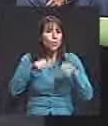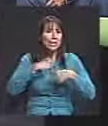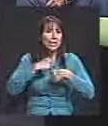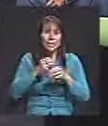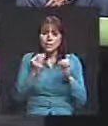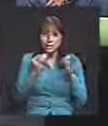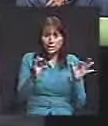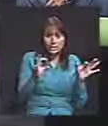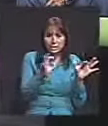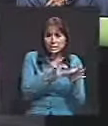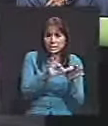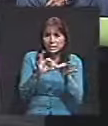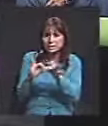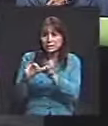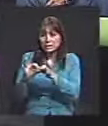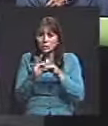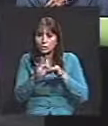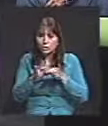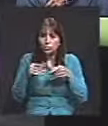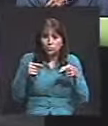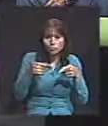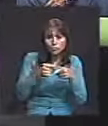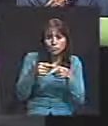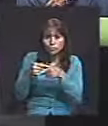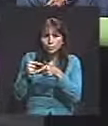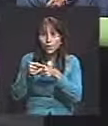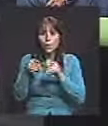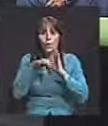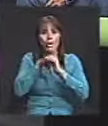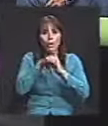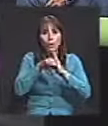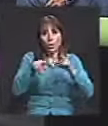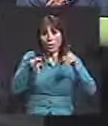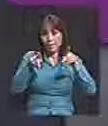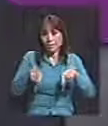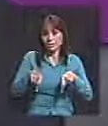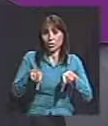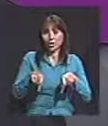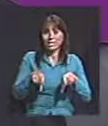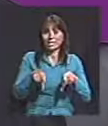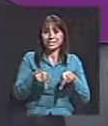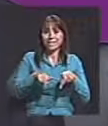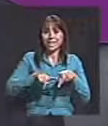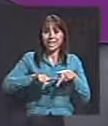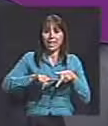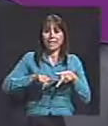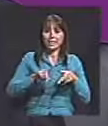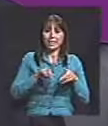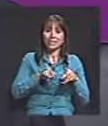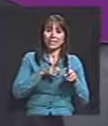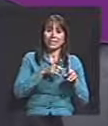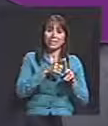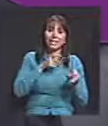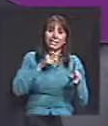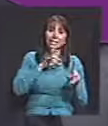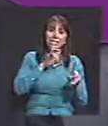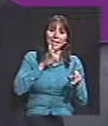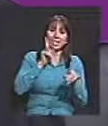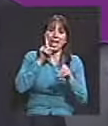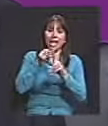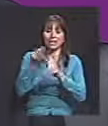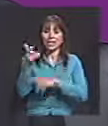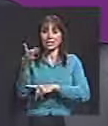cruces, ¿verdad? Digamos, por ejemplo, que las personas de 7 a 18 años que tienen